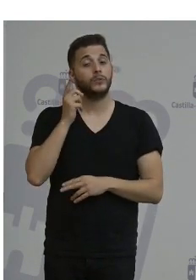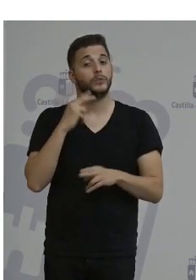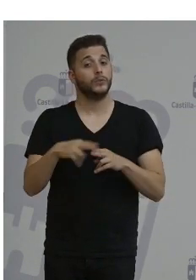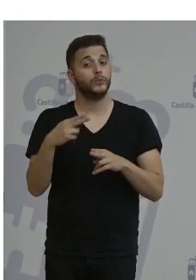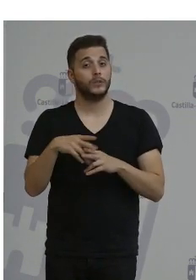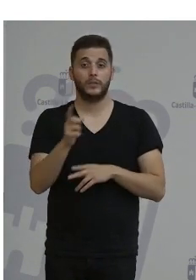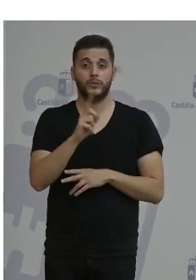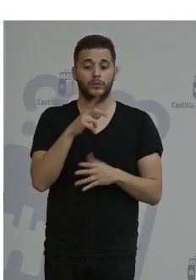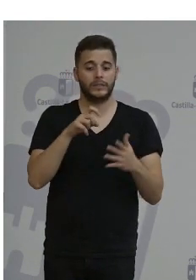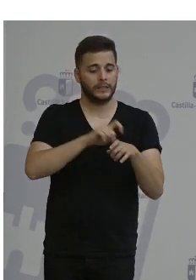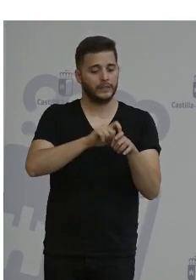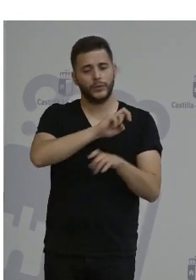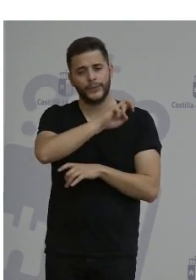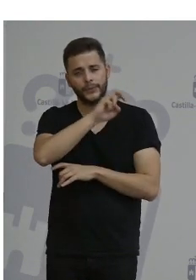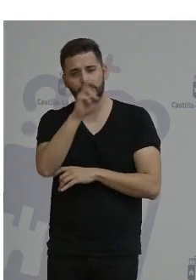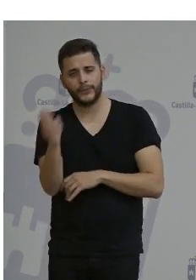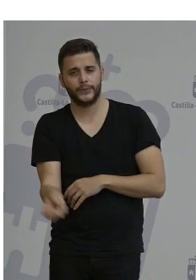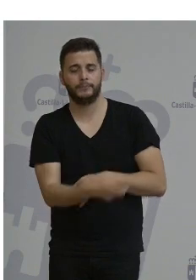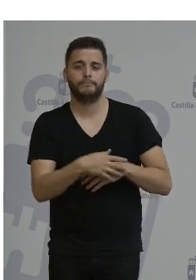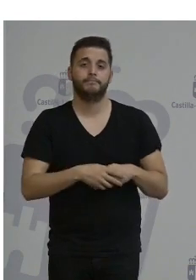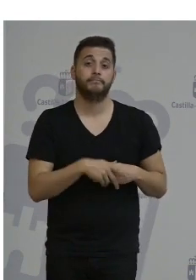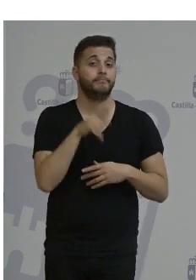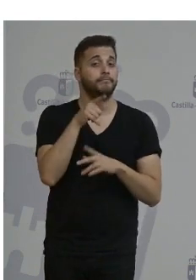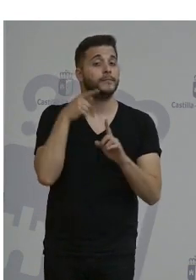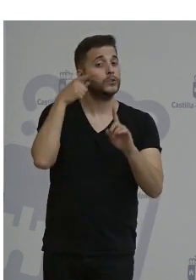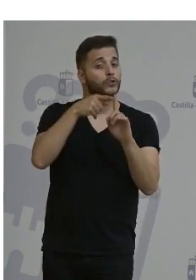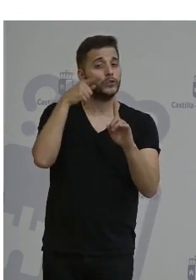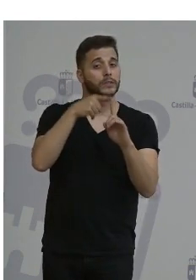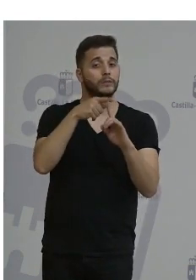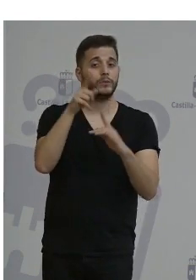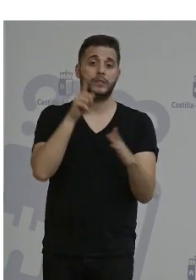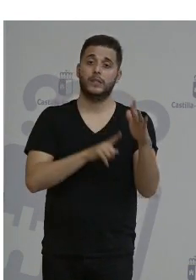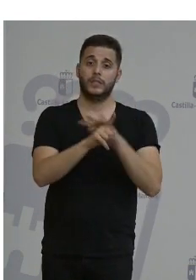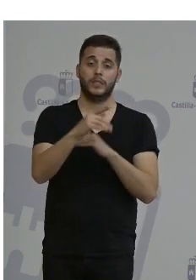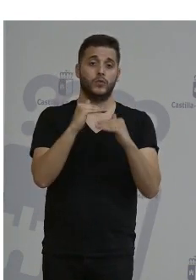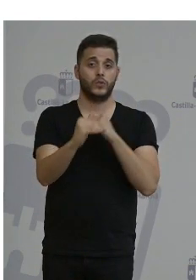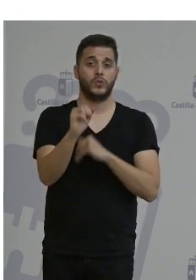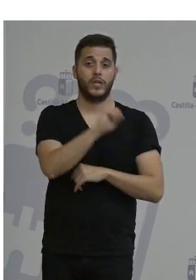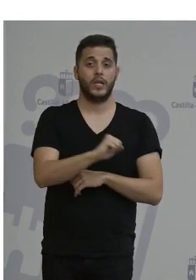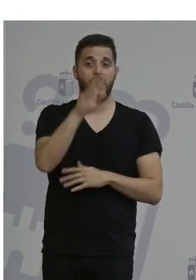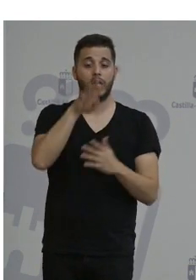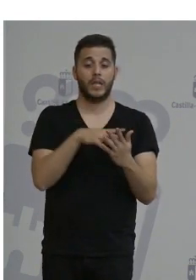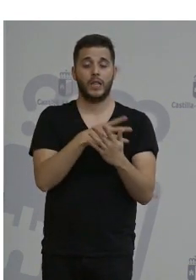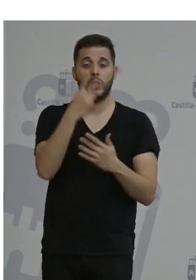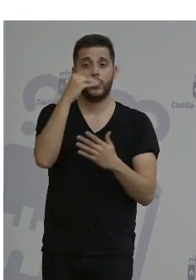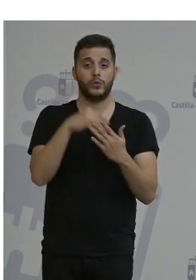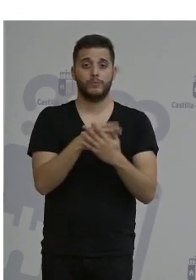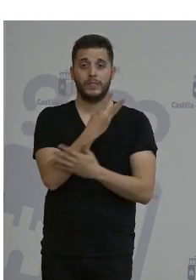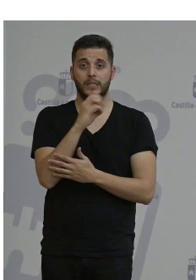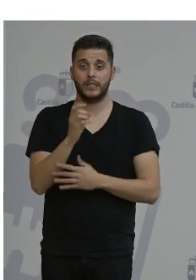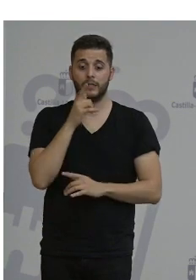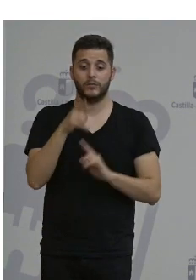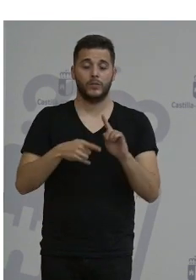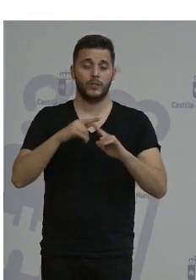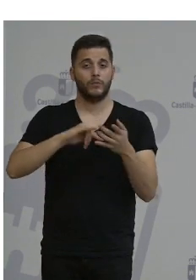índole. Así se pone de manifiesto en los objetivos de desarrollo sostenible de la Agenda 2030 como plan de acción para